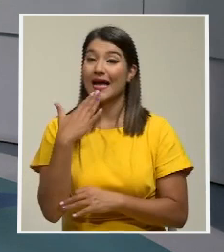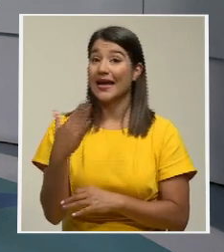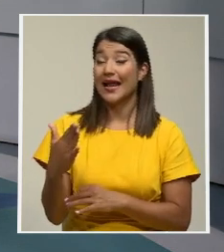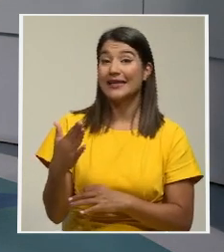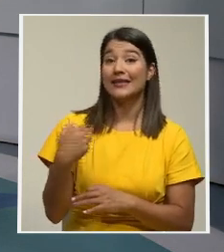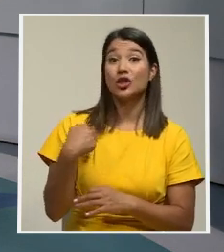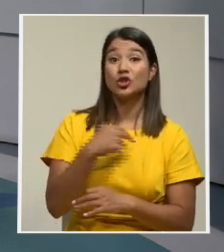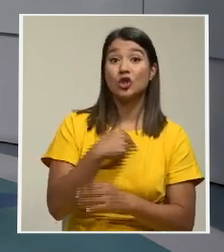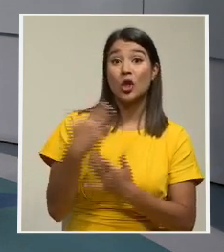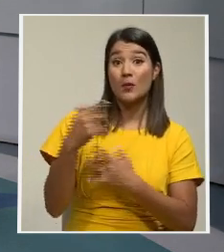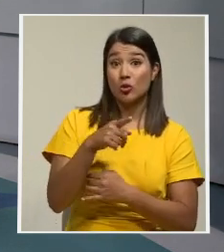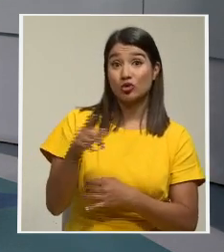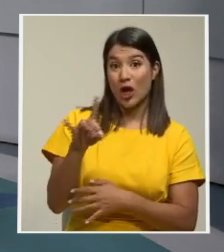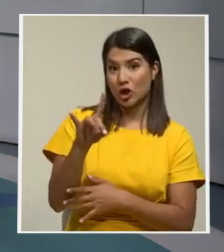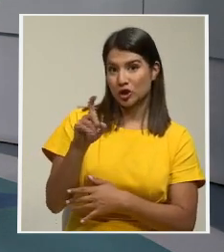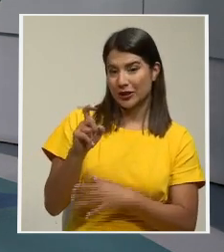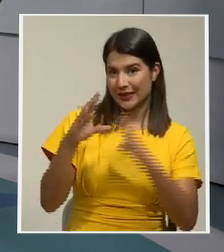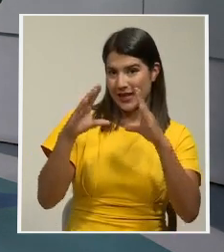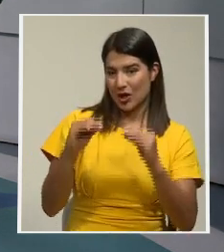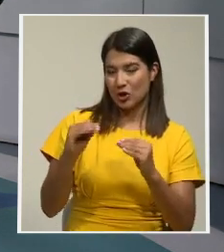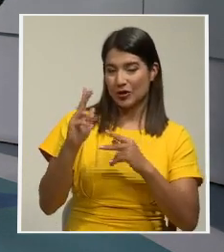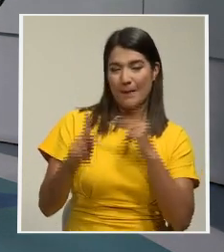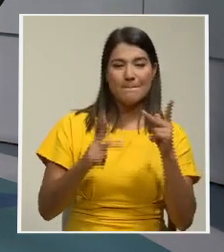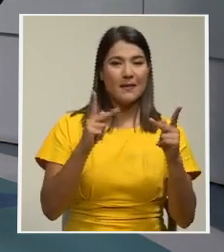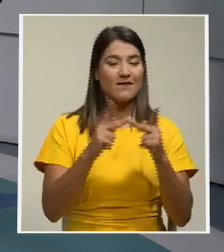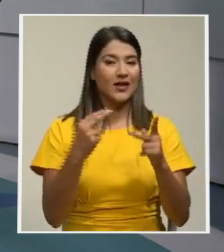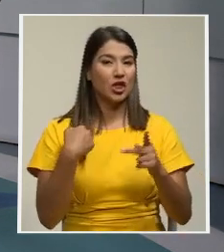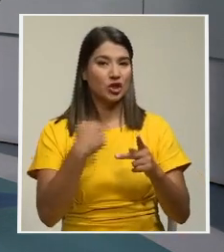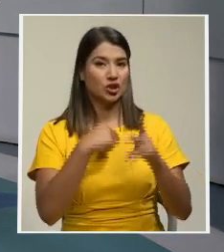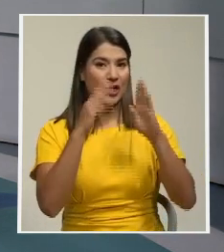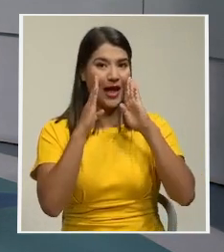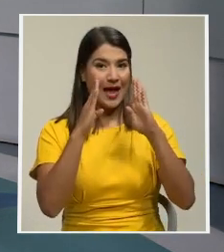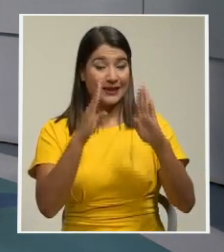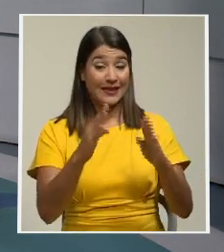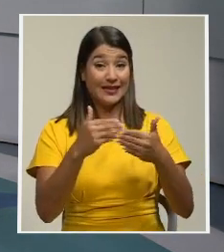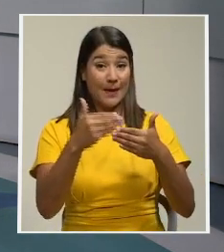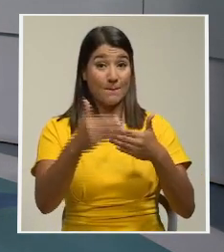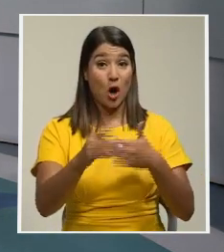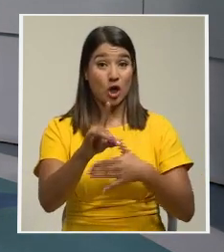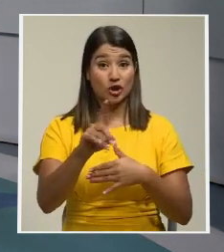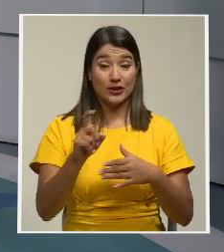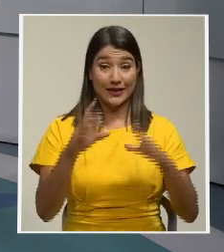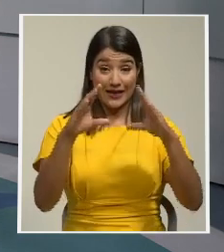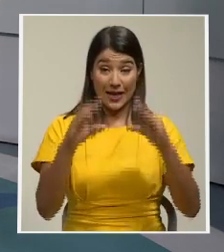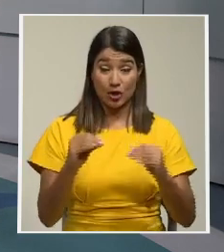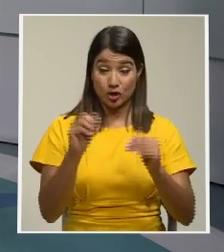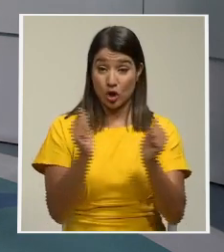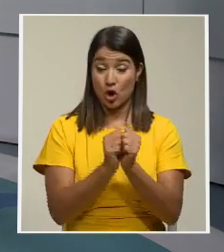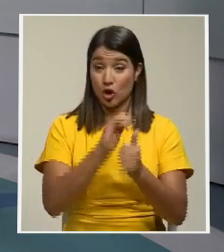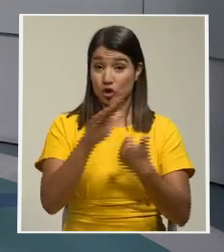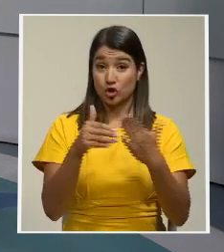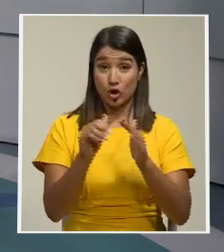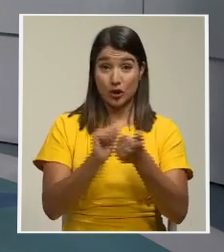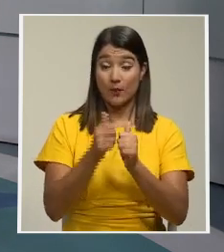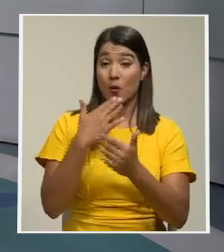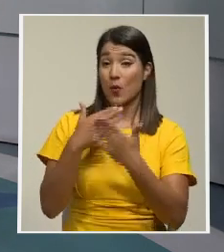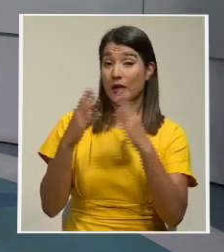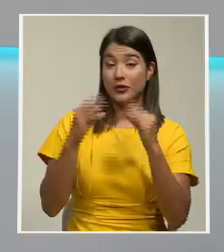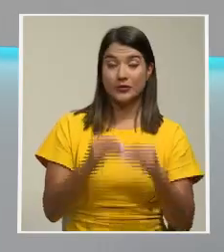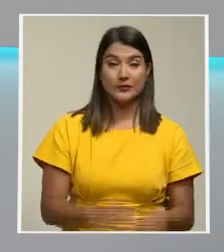los esperamos a las 8:30 de la noche entonces. Perfecto, estaremos atentos entonces a partir de las 8:30 de la noche con toda la sección deportiva. Buenas